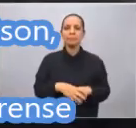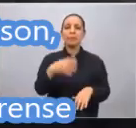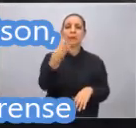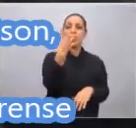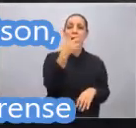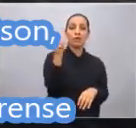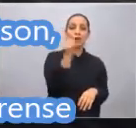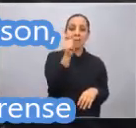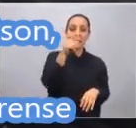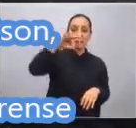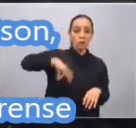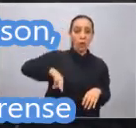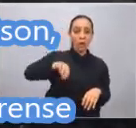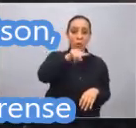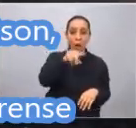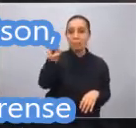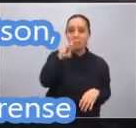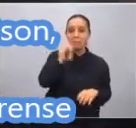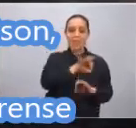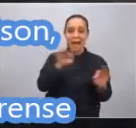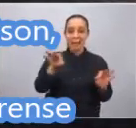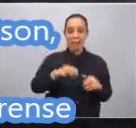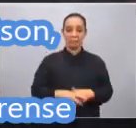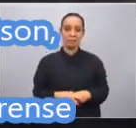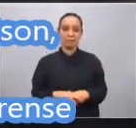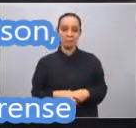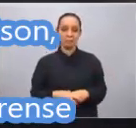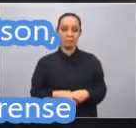4 meses de salario en un año.